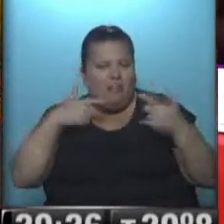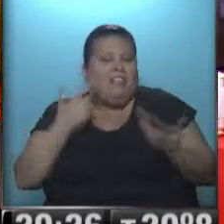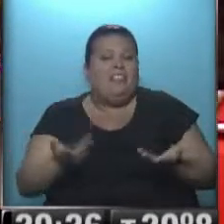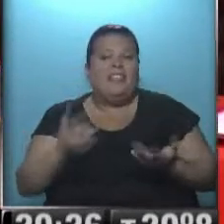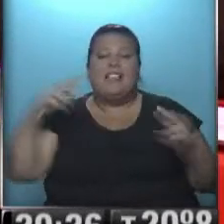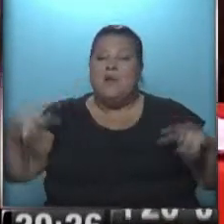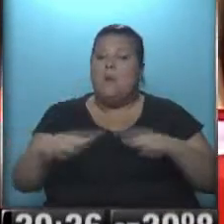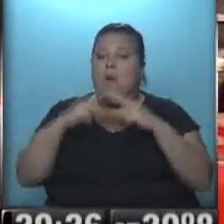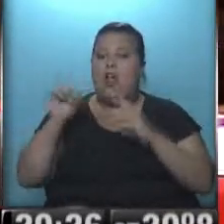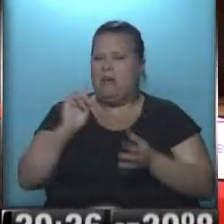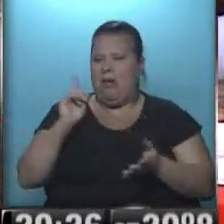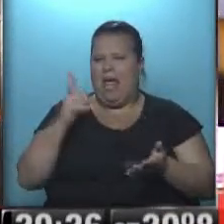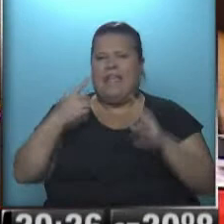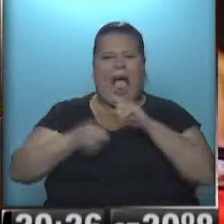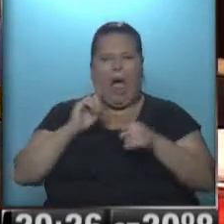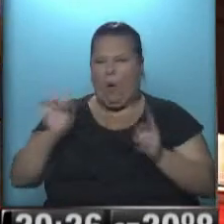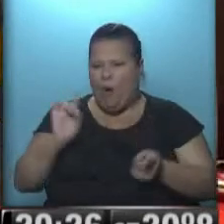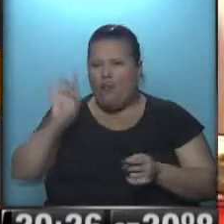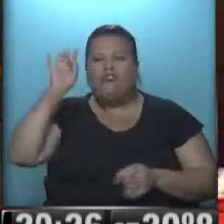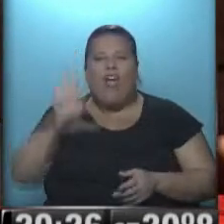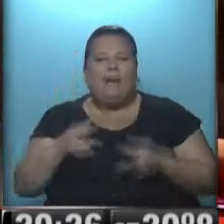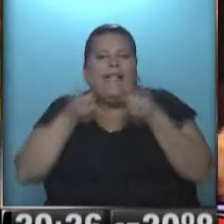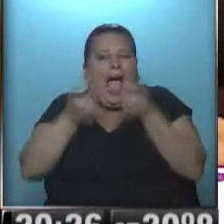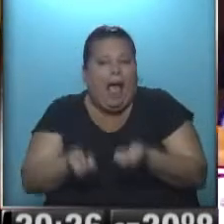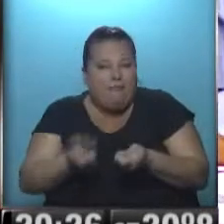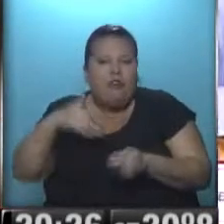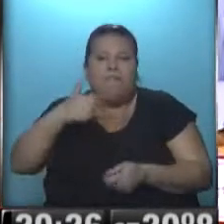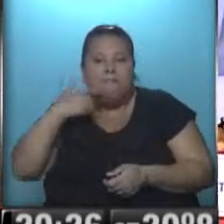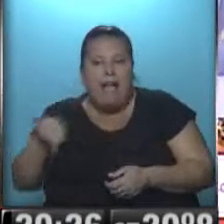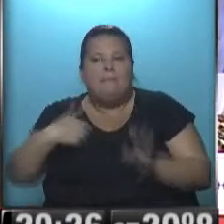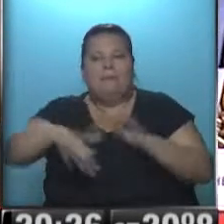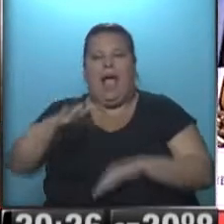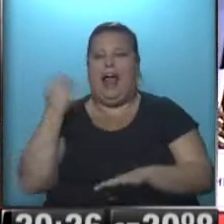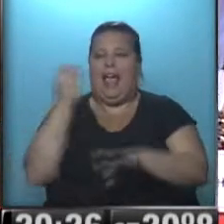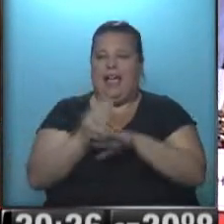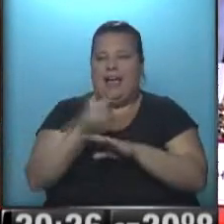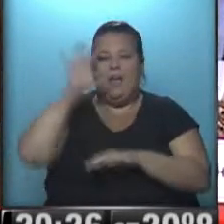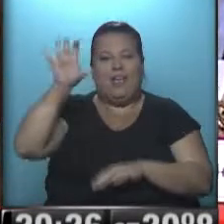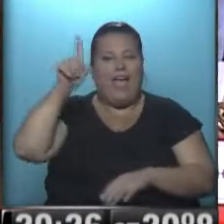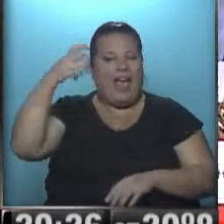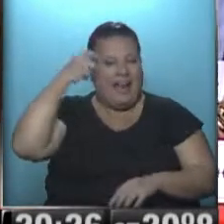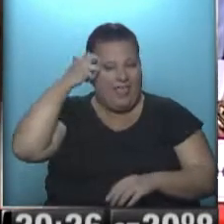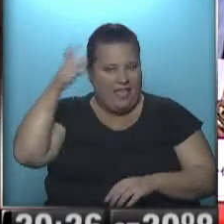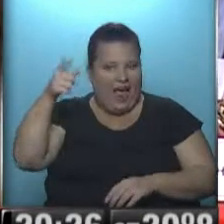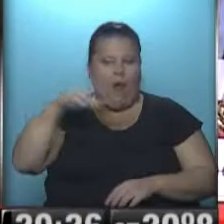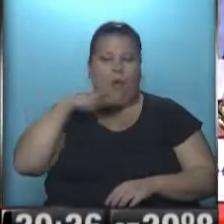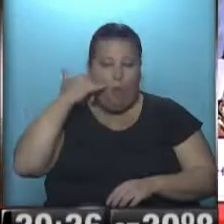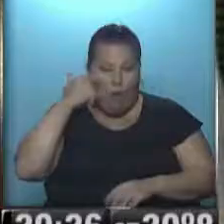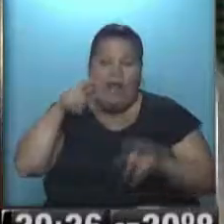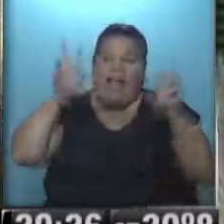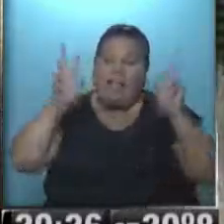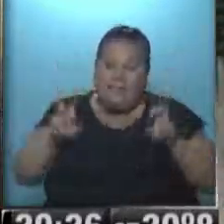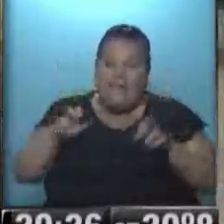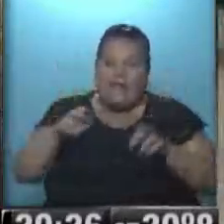que el encuentro no significó un acuerdo, sino el apoyo de Massa a la precandidatura provincial del radical. En esa línea